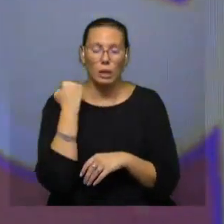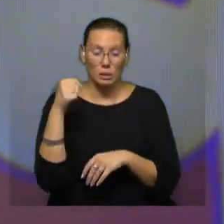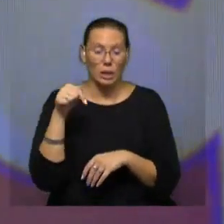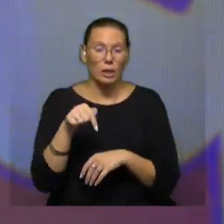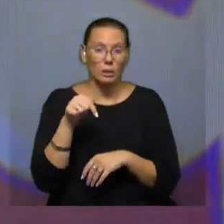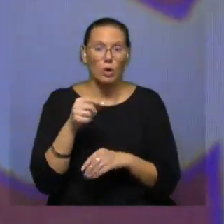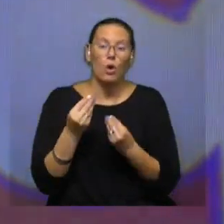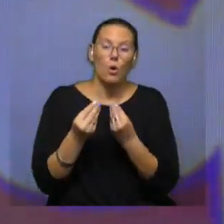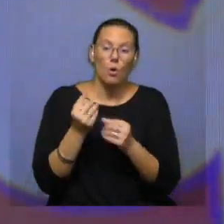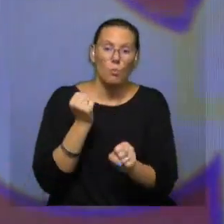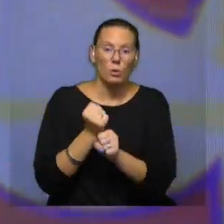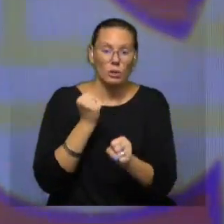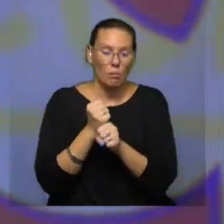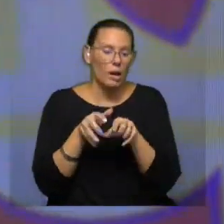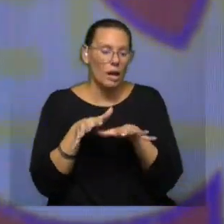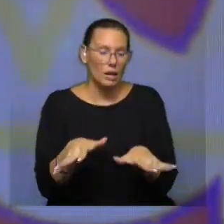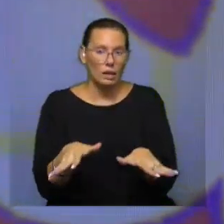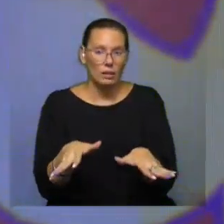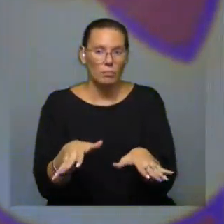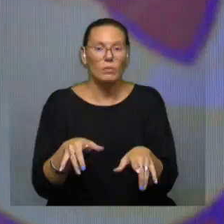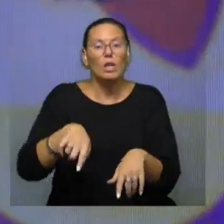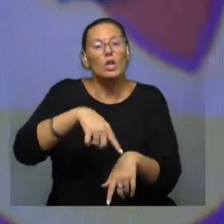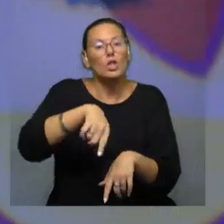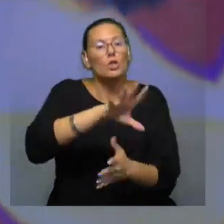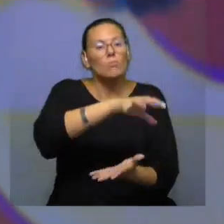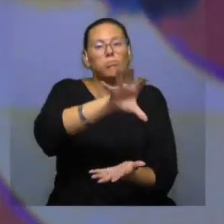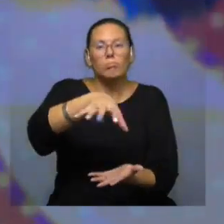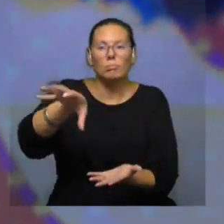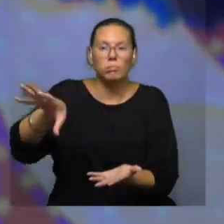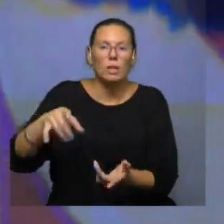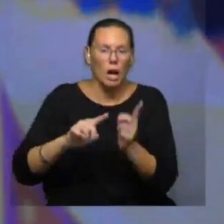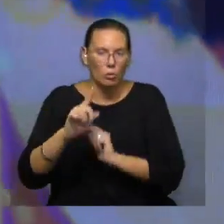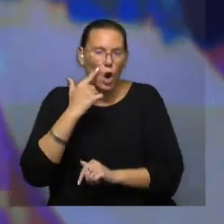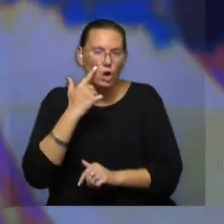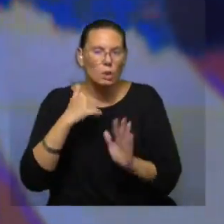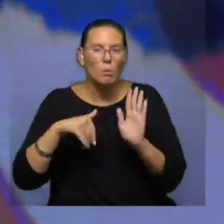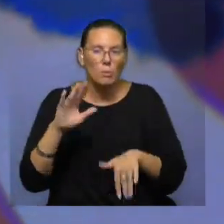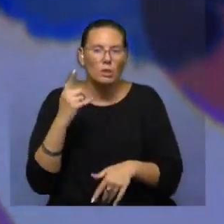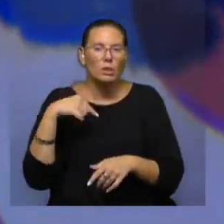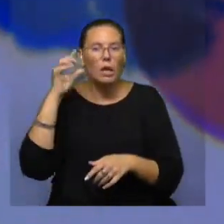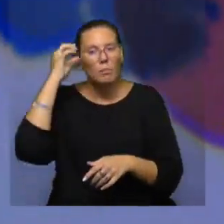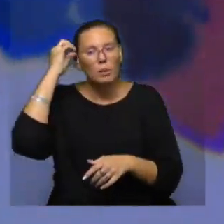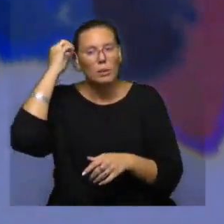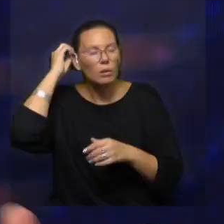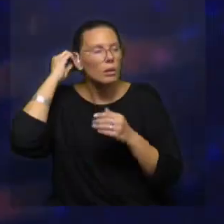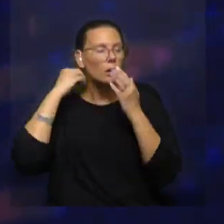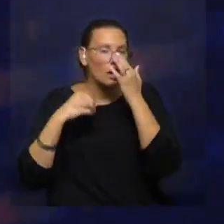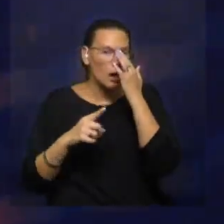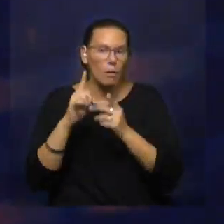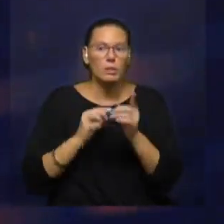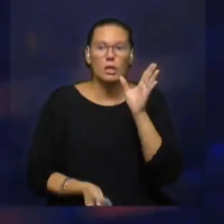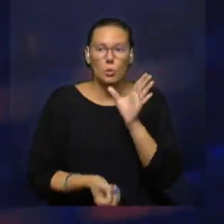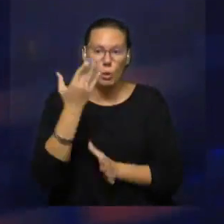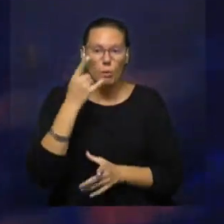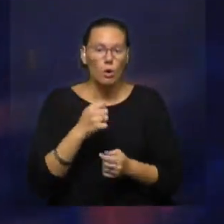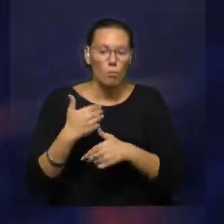bueno, cómo trabaja la red y dónde están estos sitios de memoria. Muchos los conocemos, pero cada tanto aparece. ¿Y cómo ha evolucionado esta red también?